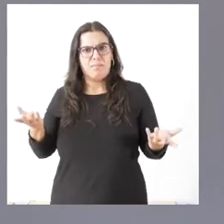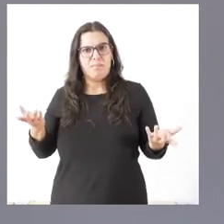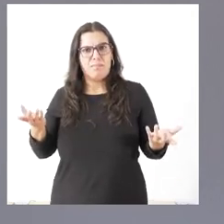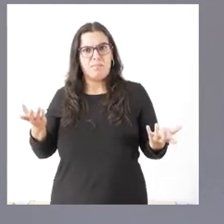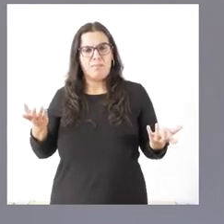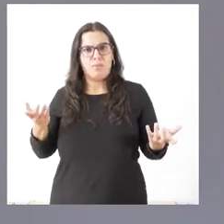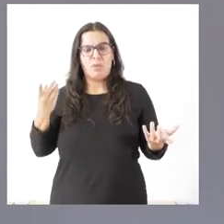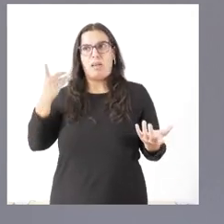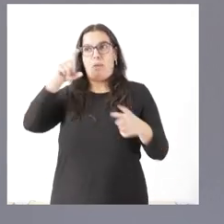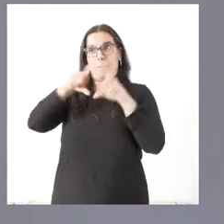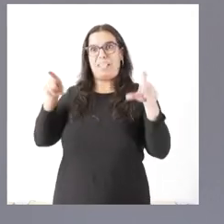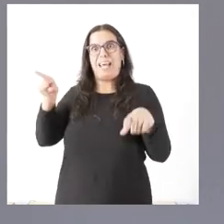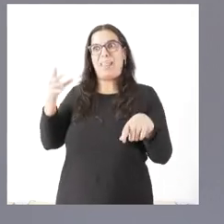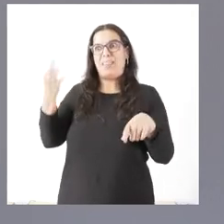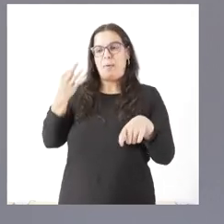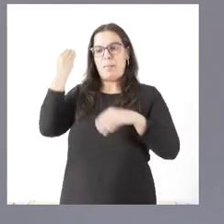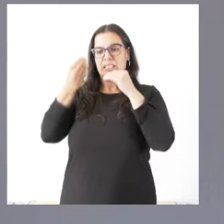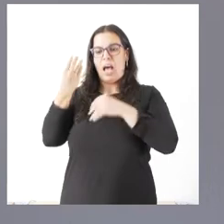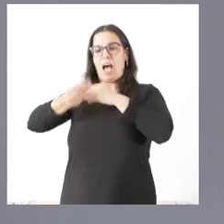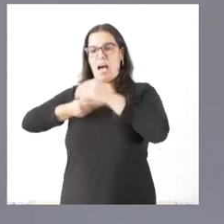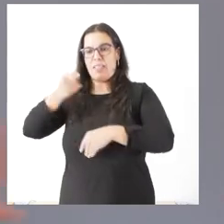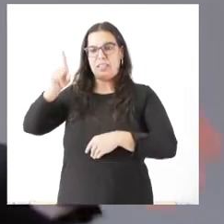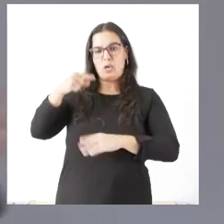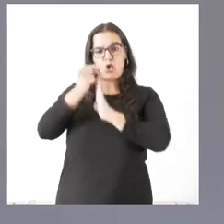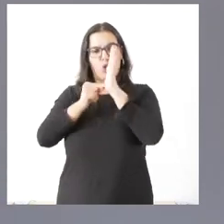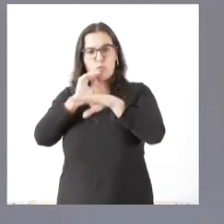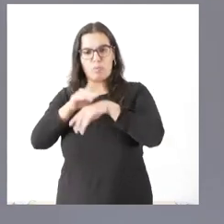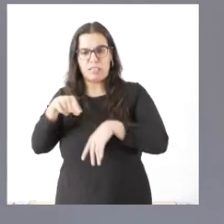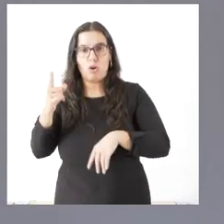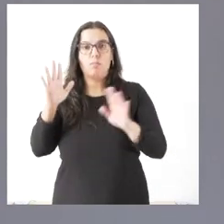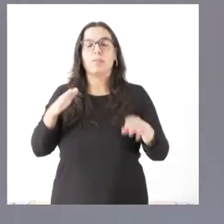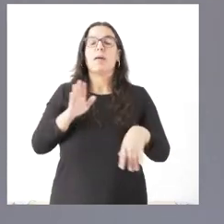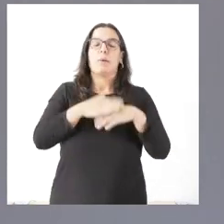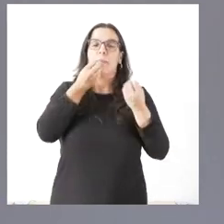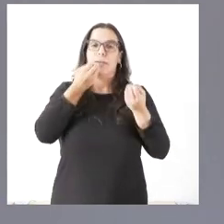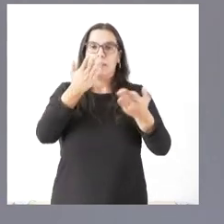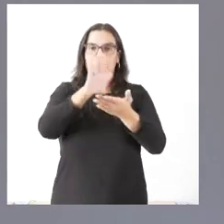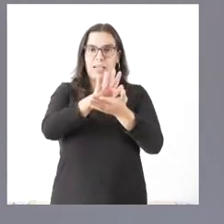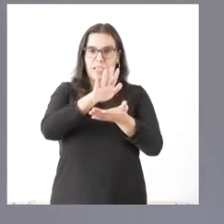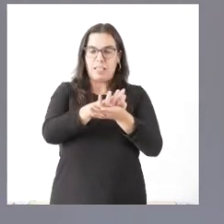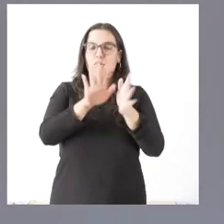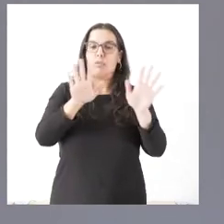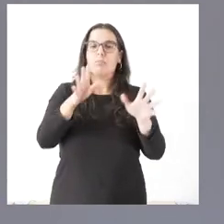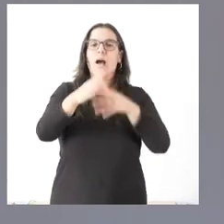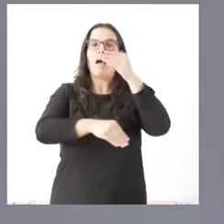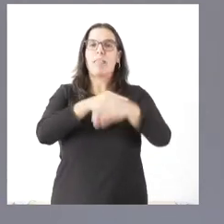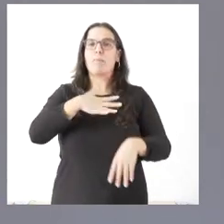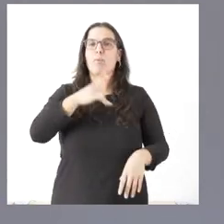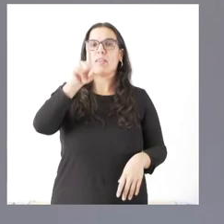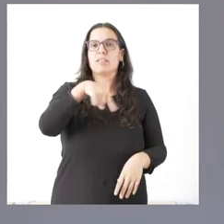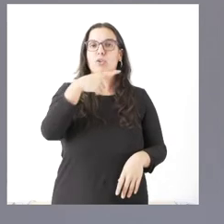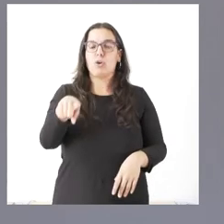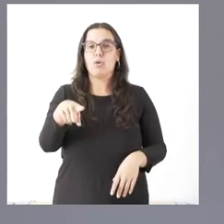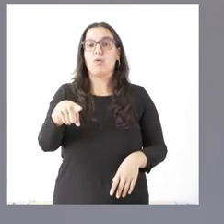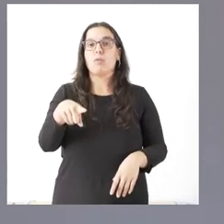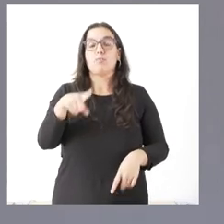si da el paso o no, en qué condiciones, con qué características. Quizá para tranquilizarle, lógicamente, el que se pueda hacer o no, como va a tener